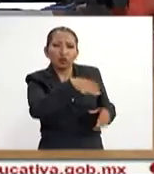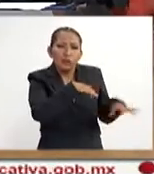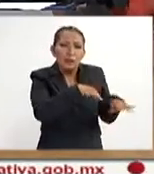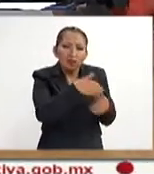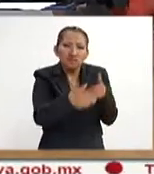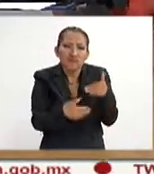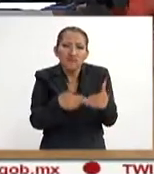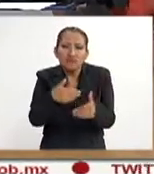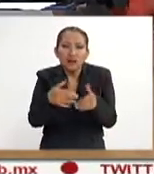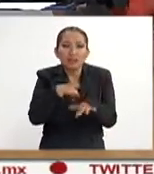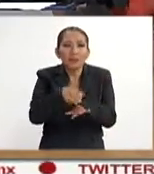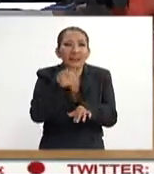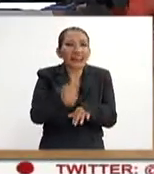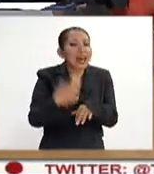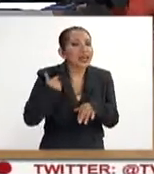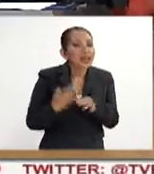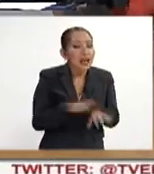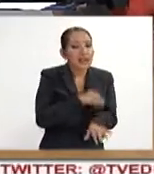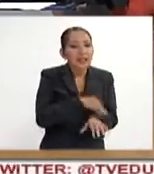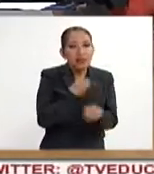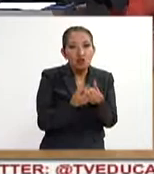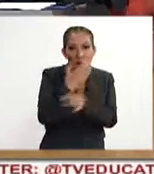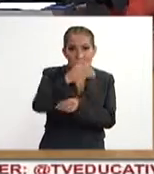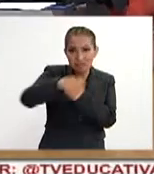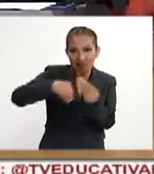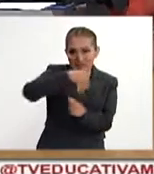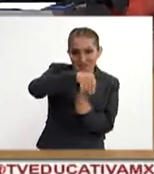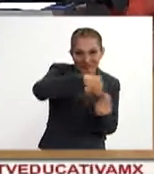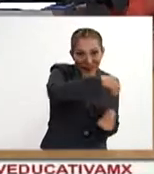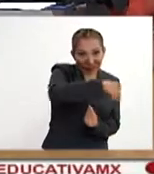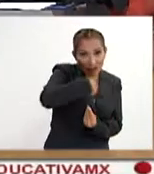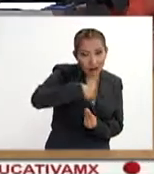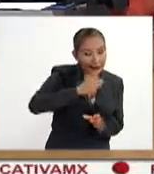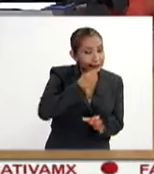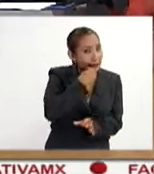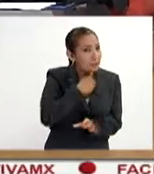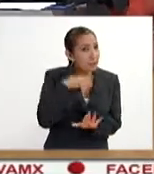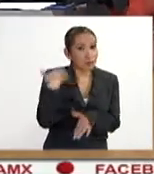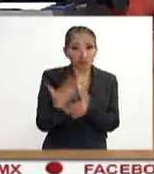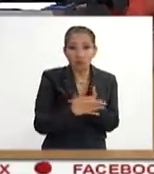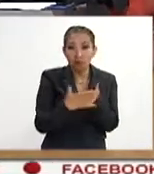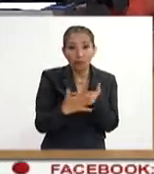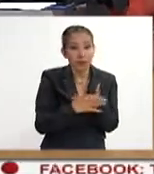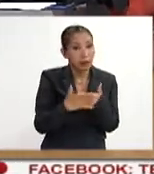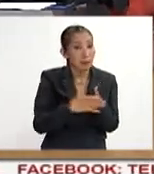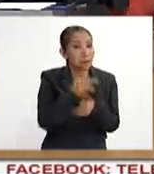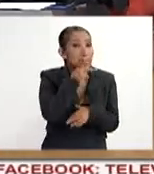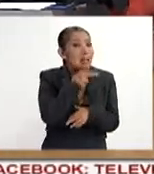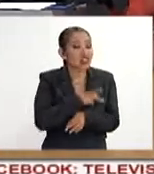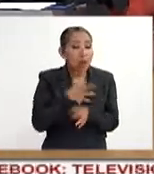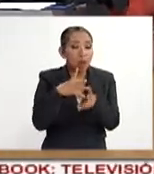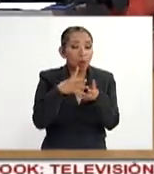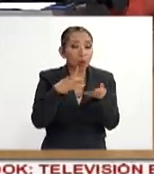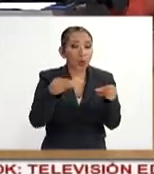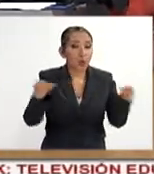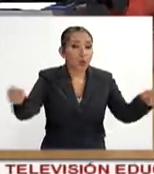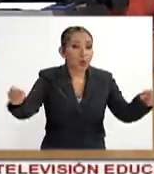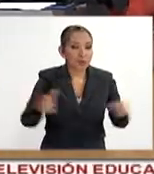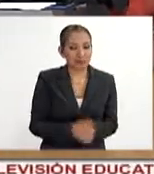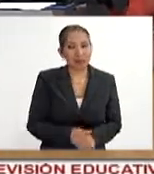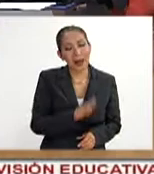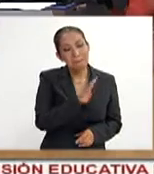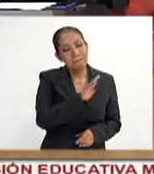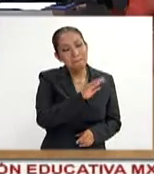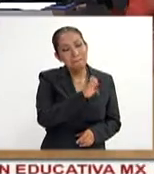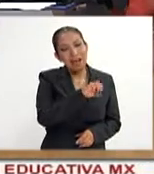que hay sobre lo que son las energías renovables, que además no nos va a quedar otra porque el petróleo ya se nos está acabando. Benjamín,